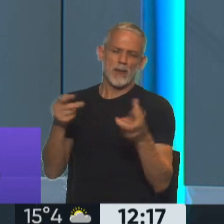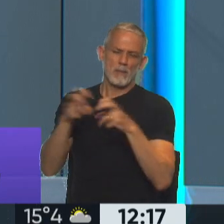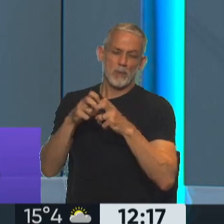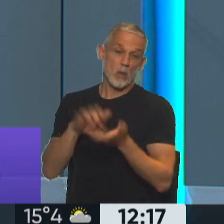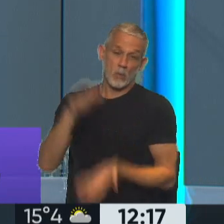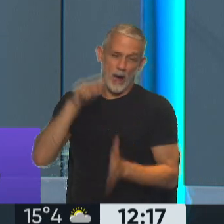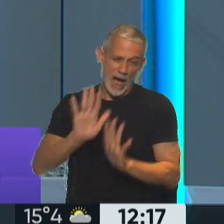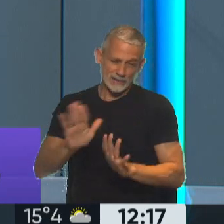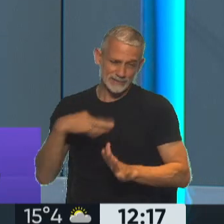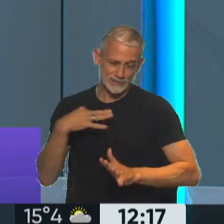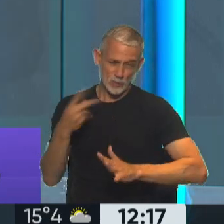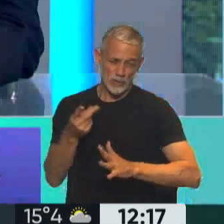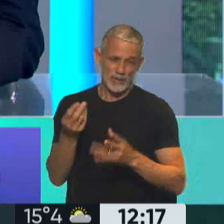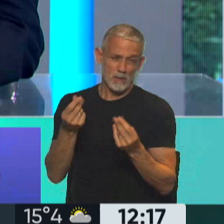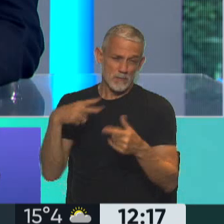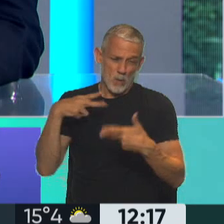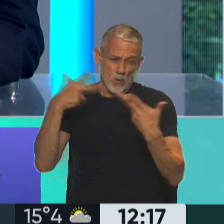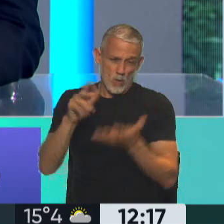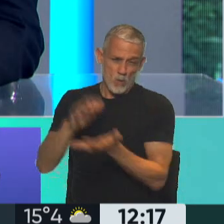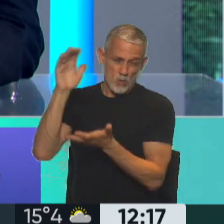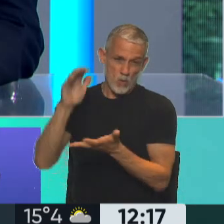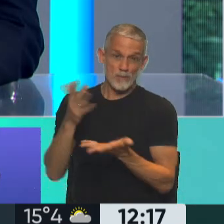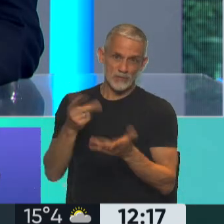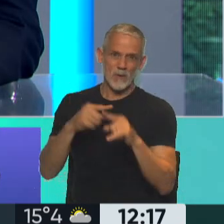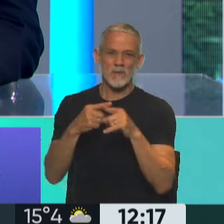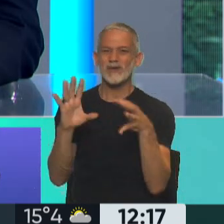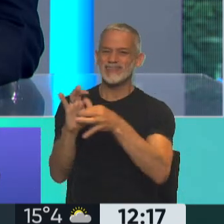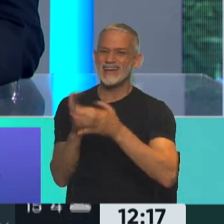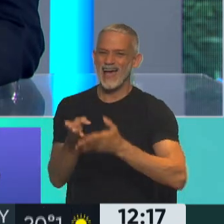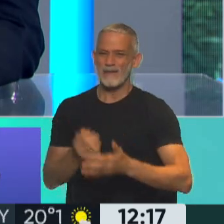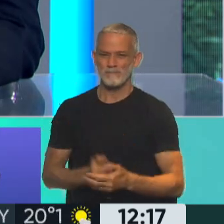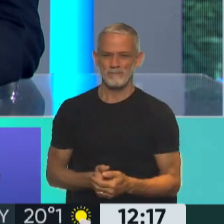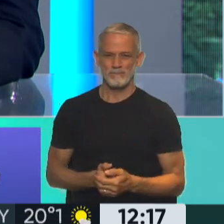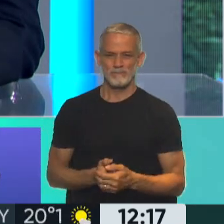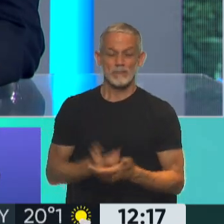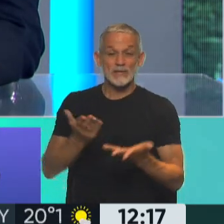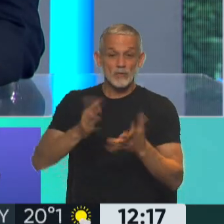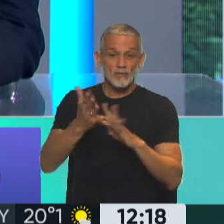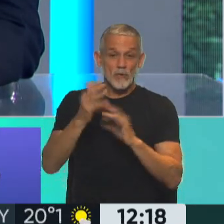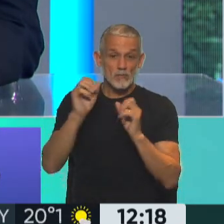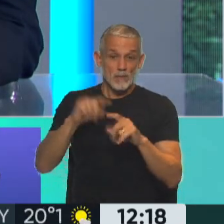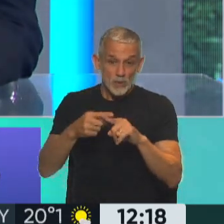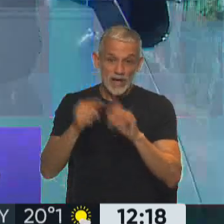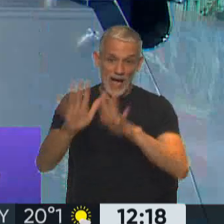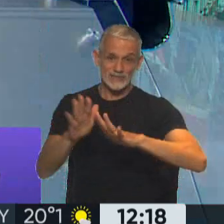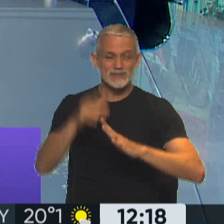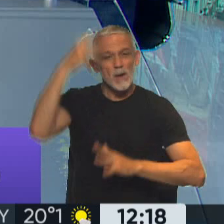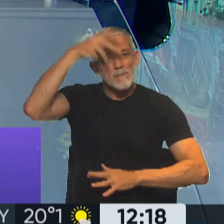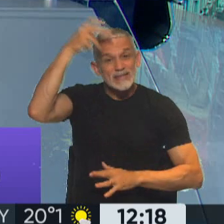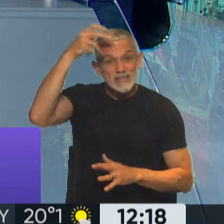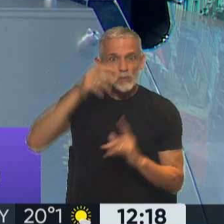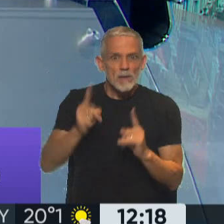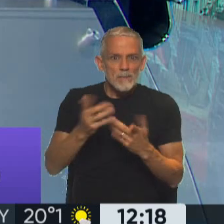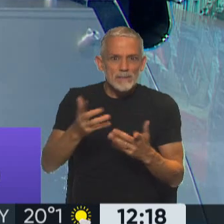criado, si se quiere. Al poder económico concentrado que tiene su expresión política, siempre la tuvo. Claro. Y en ellos, y Patricia Bullrich pretendió ser eso